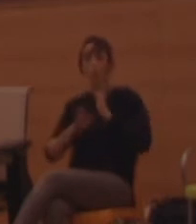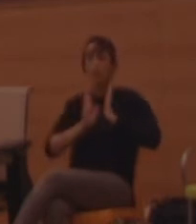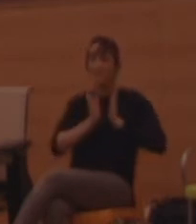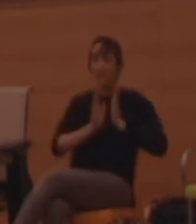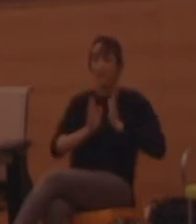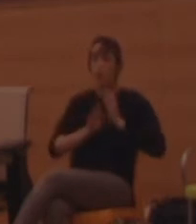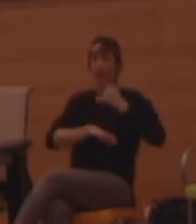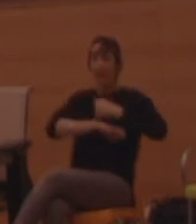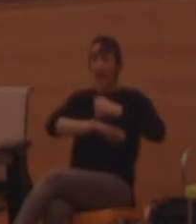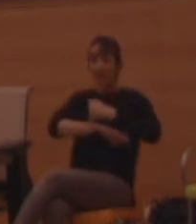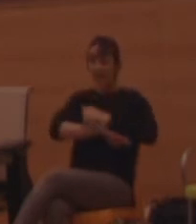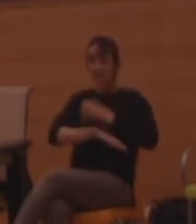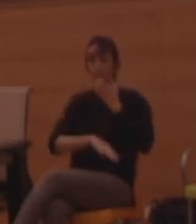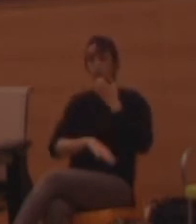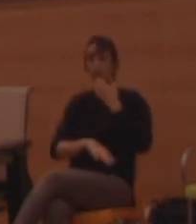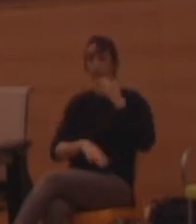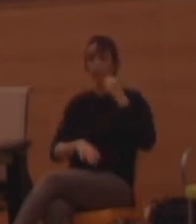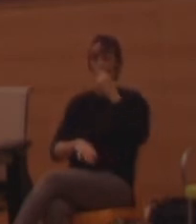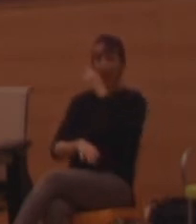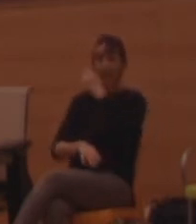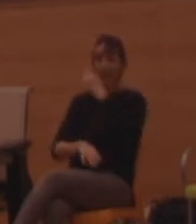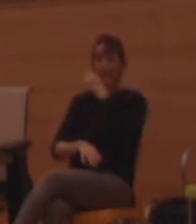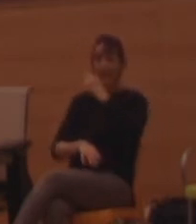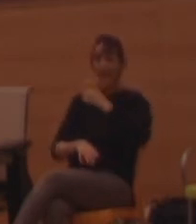en las heridas. Yo aquí, por ejemplo, en el caso de la plata,